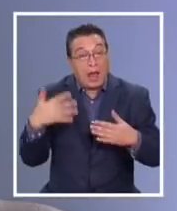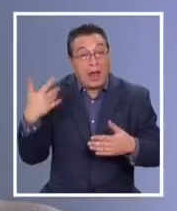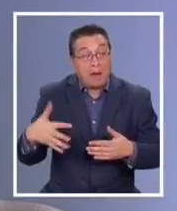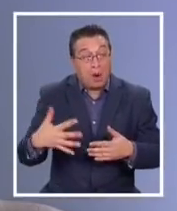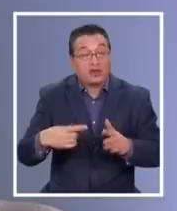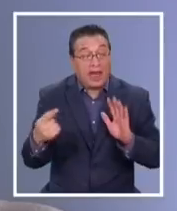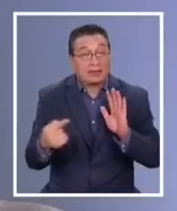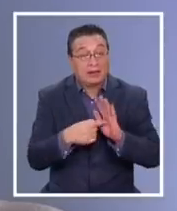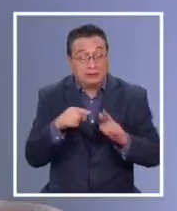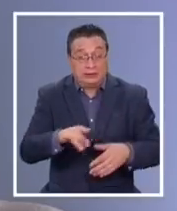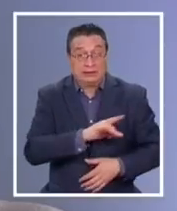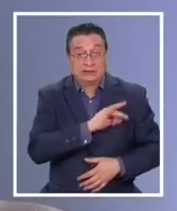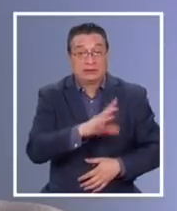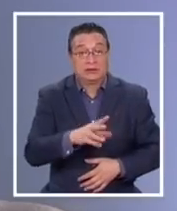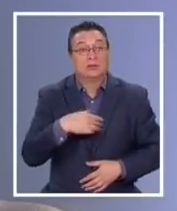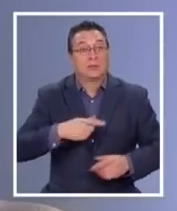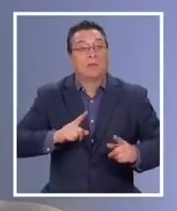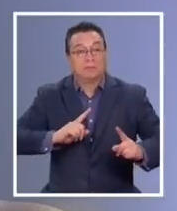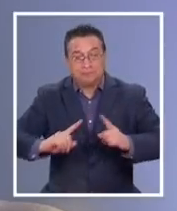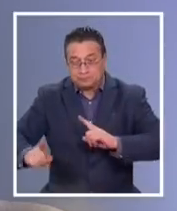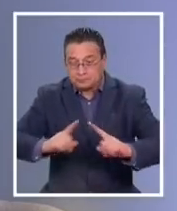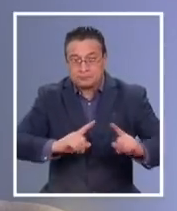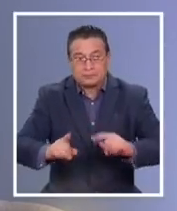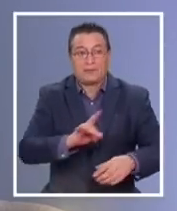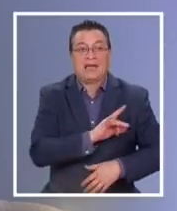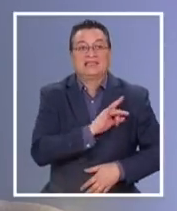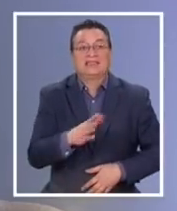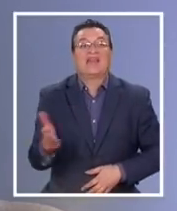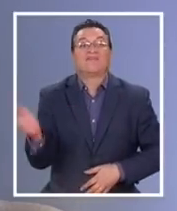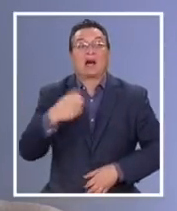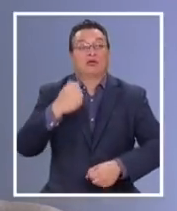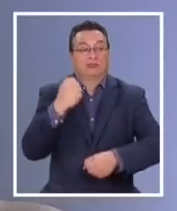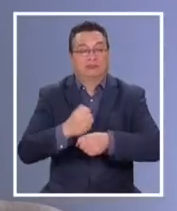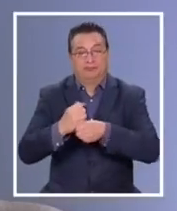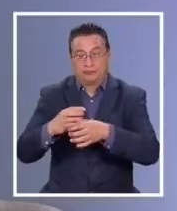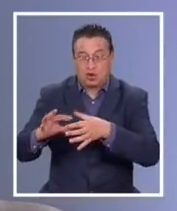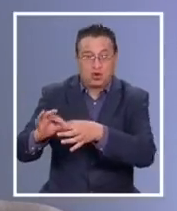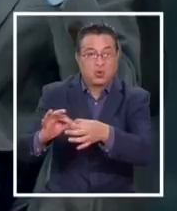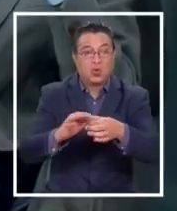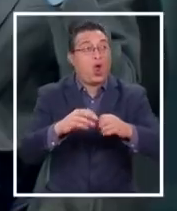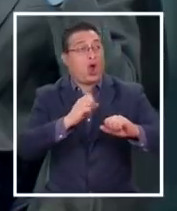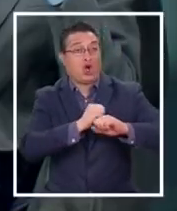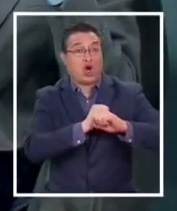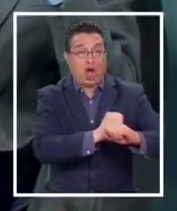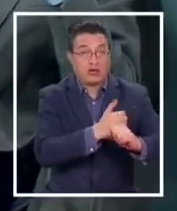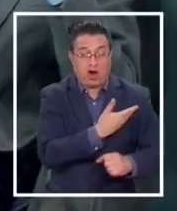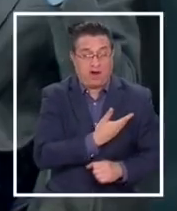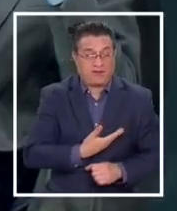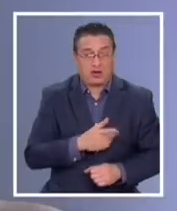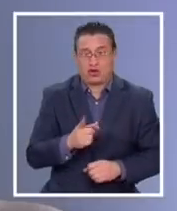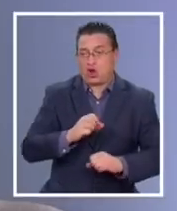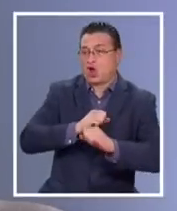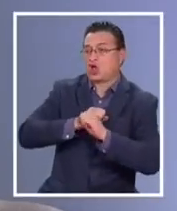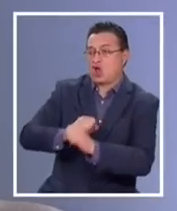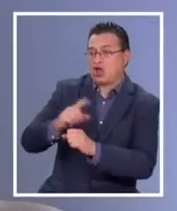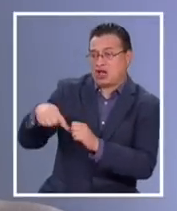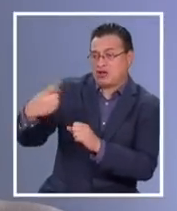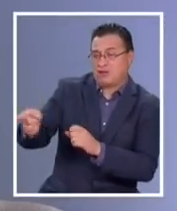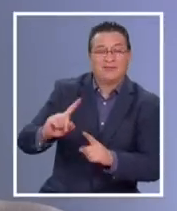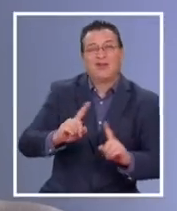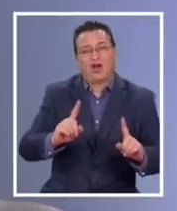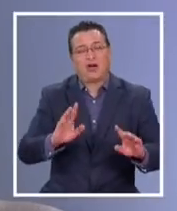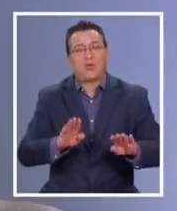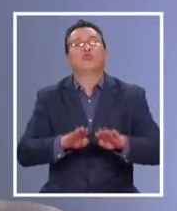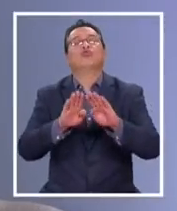tan relevante para el país, de rearticular finalmente Chile Vamos, no en contra del gobierno ni en contra de la oposición, sino en favor